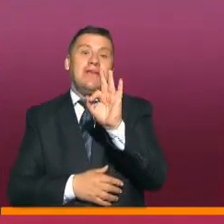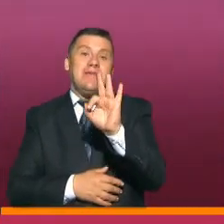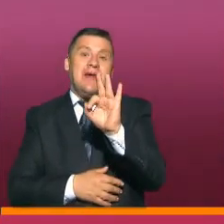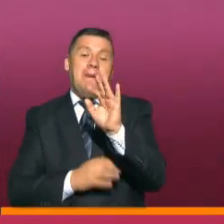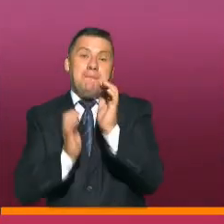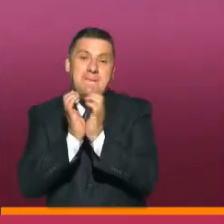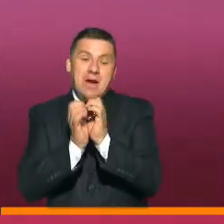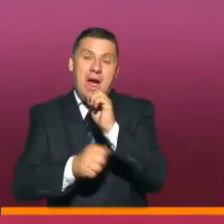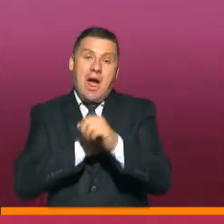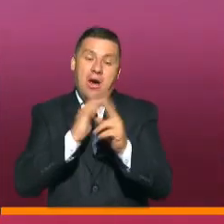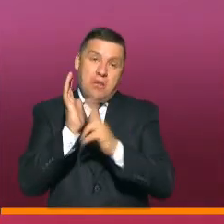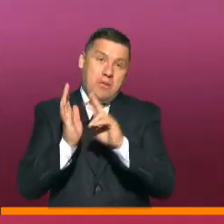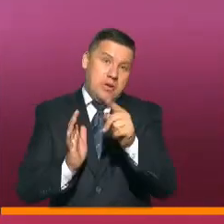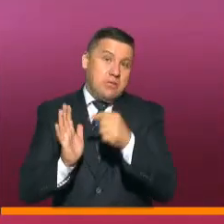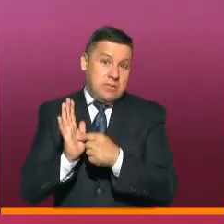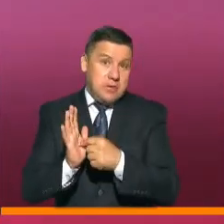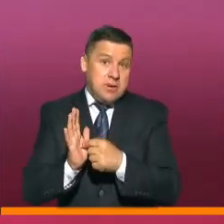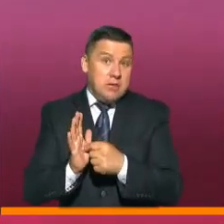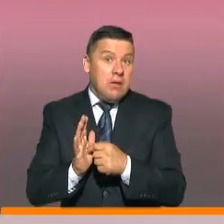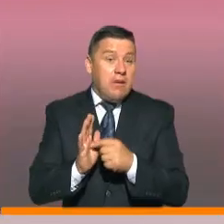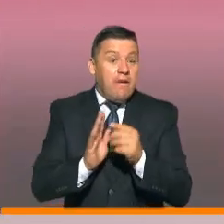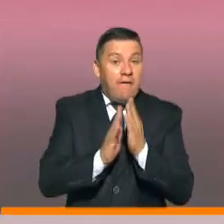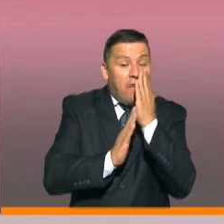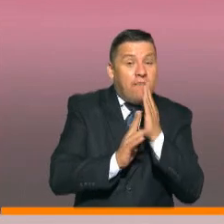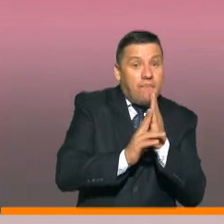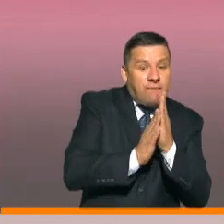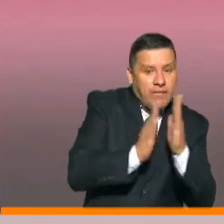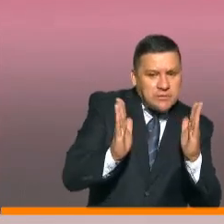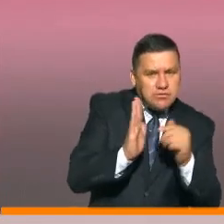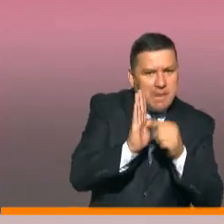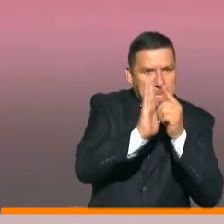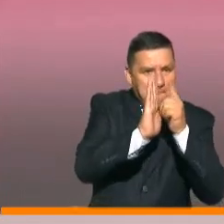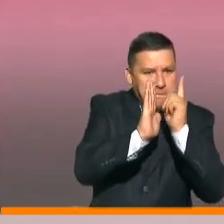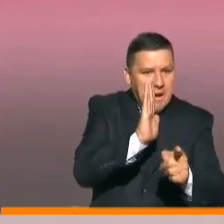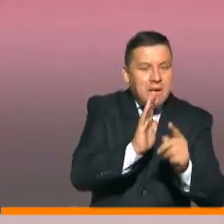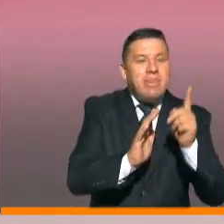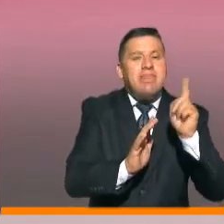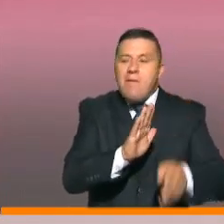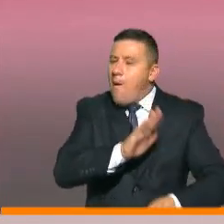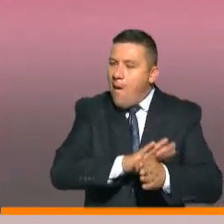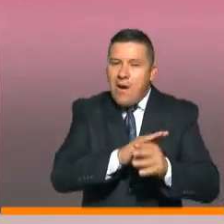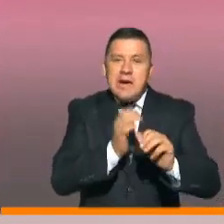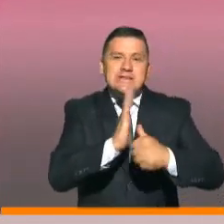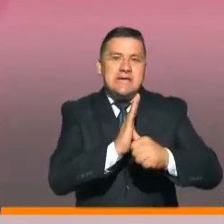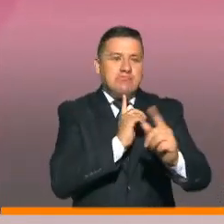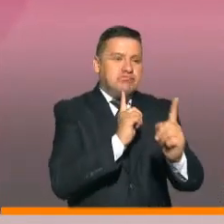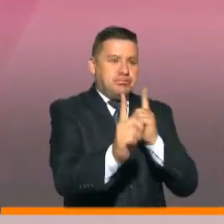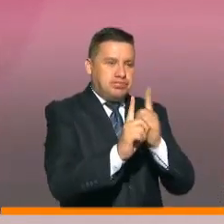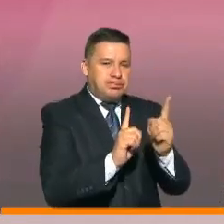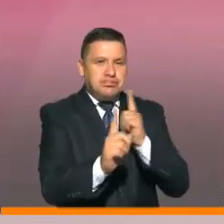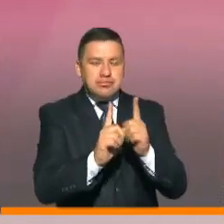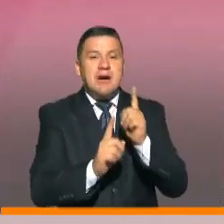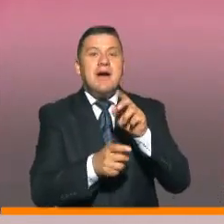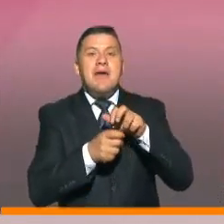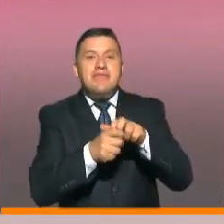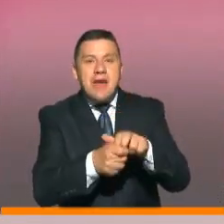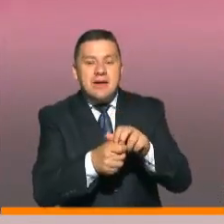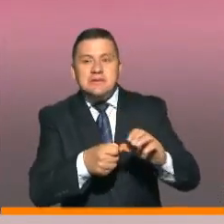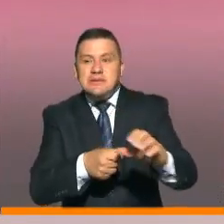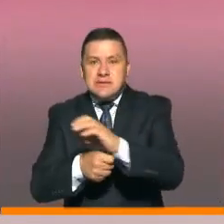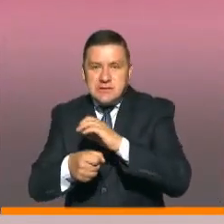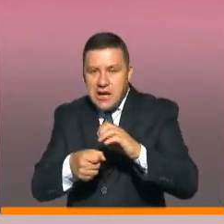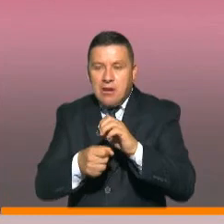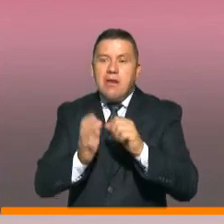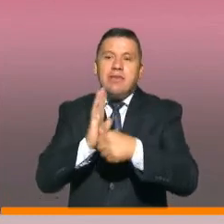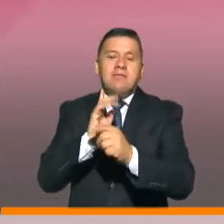de 2021. Dentro de las que están, instaurar medidas de pico y cédula que incluye el transporte público en las ciudades